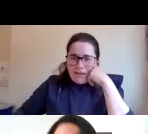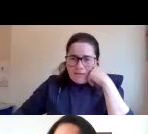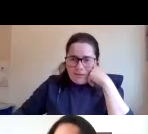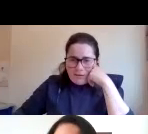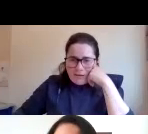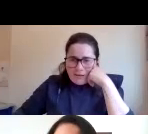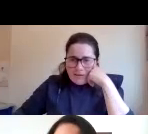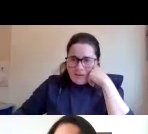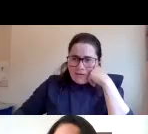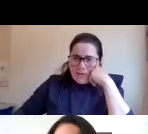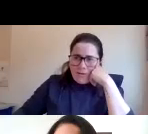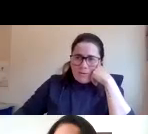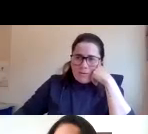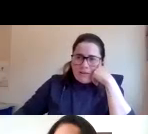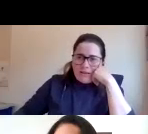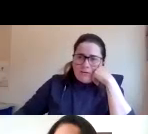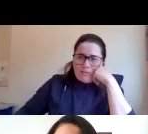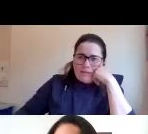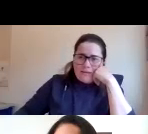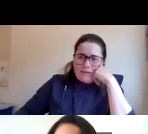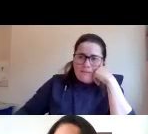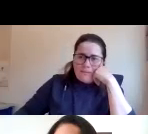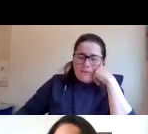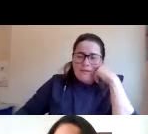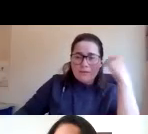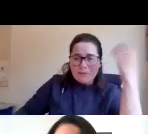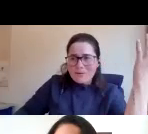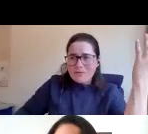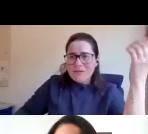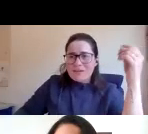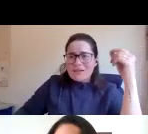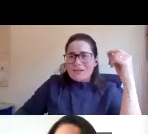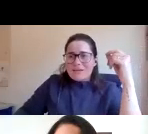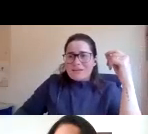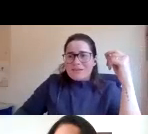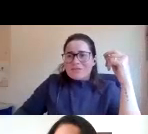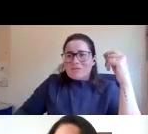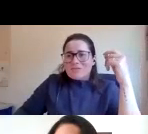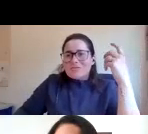ven, esto es lo que quedó durante la tormenta, ¿verdad? Entonces, de nuevo,